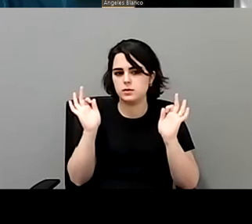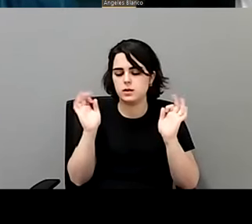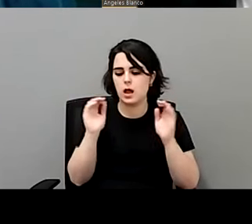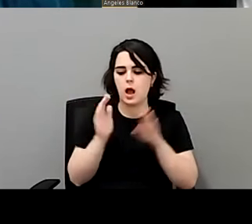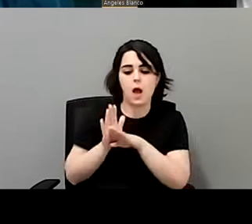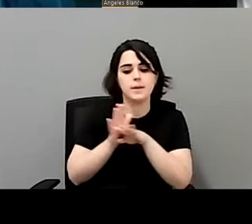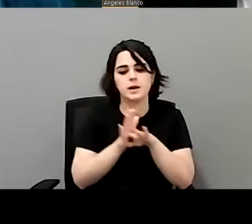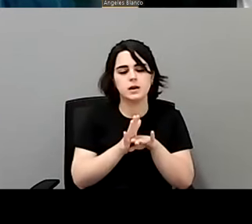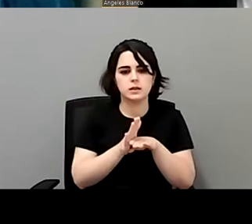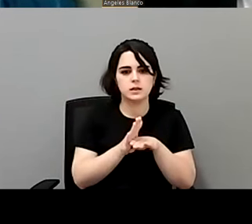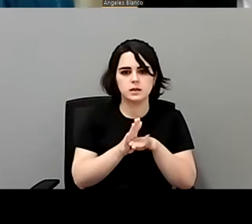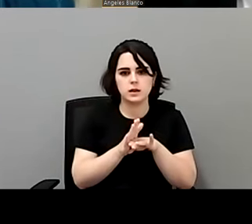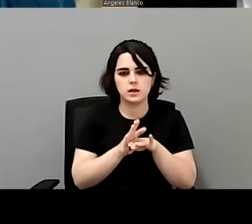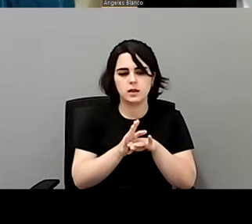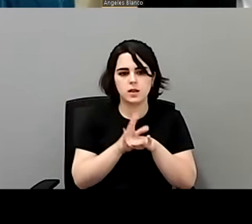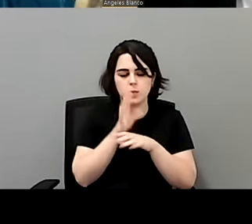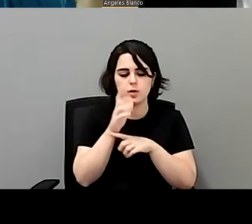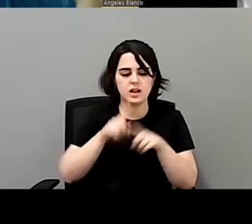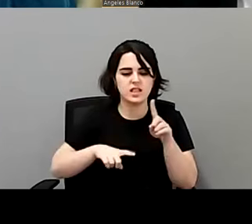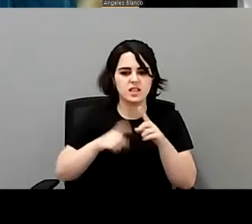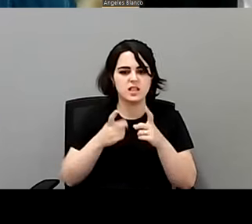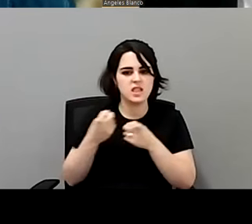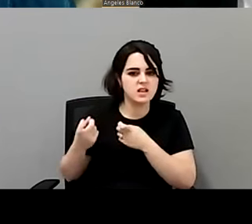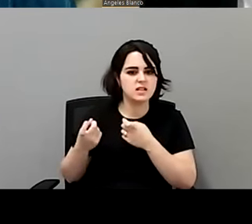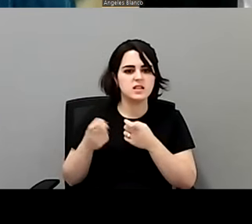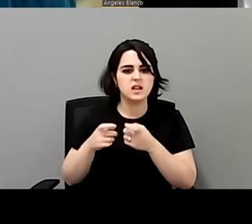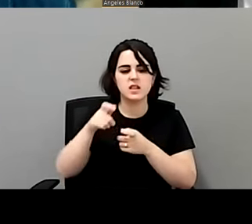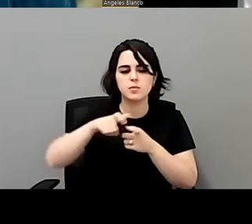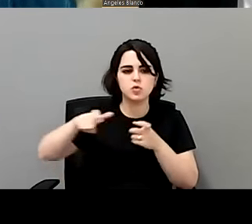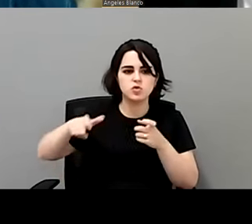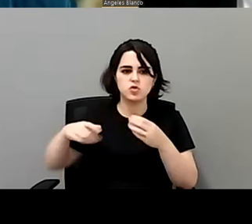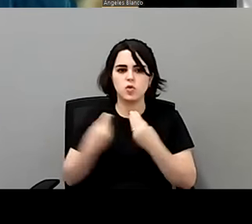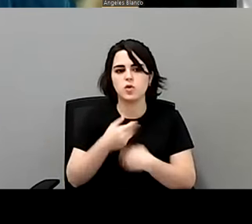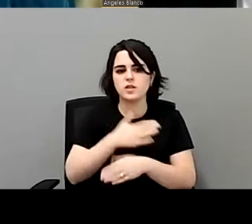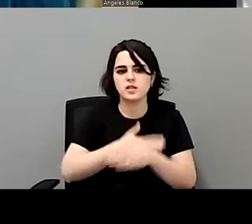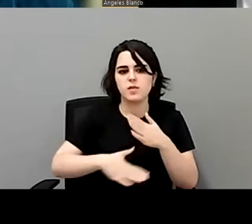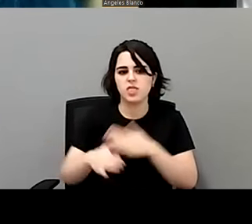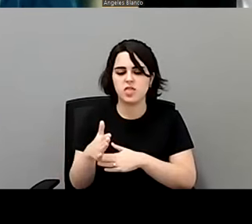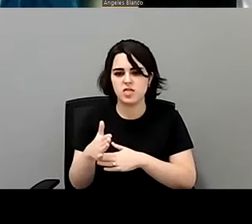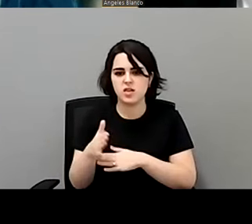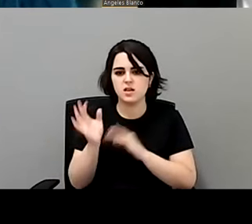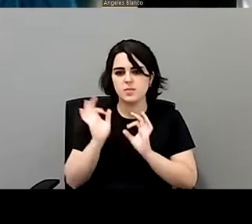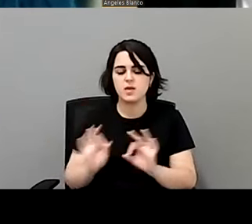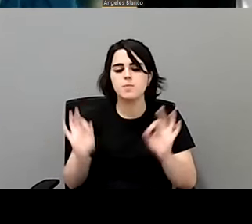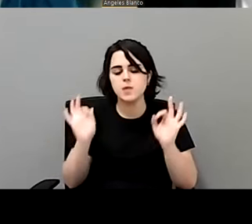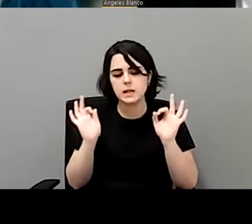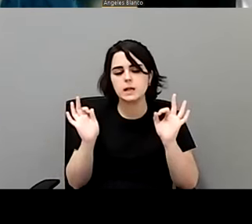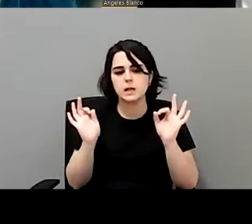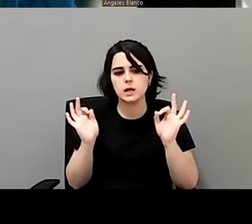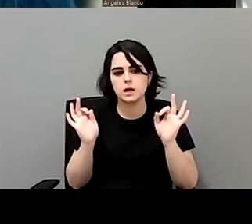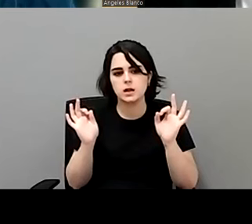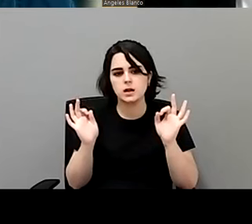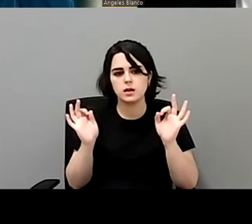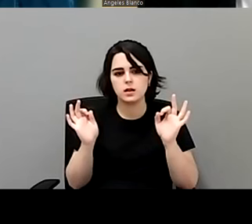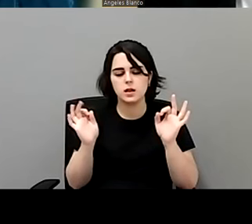ajenos a las necesidades de las personas con discapacidad, sobre todo de las